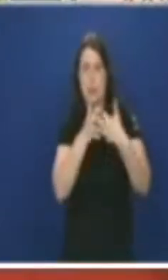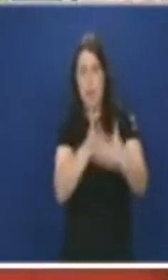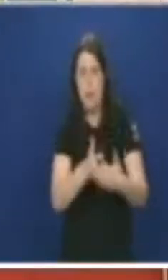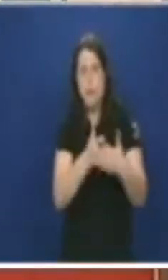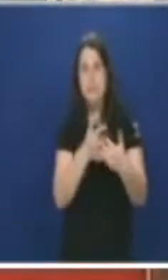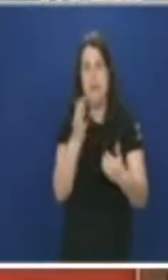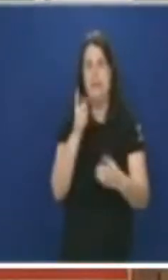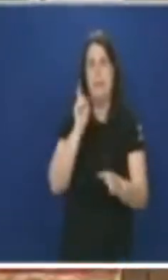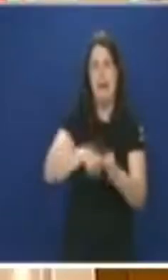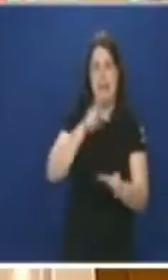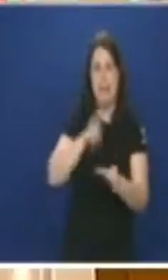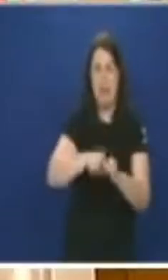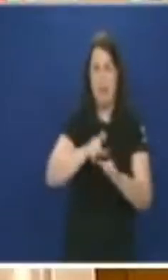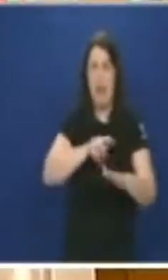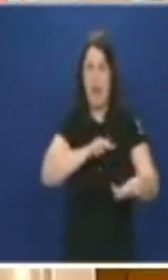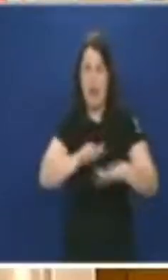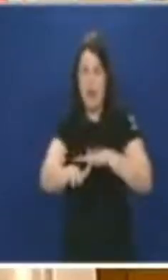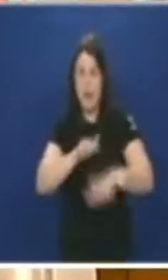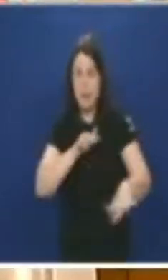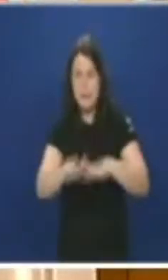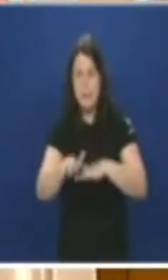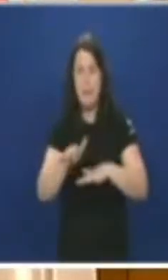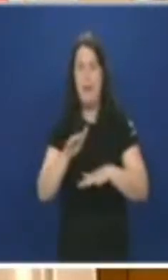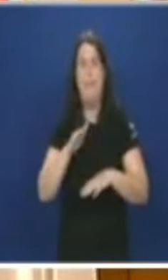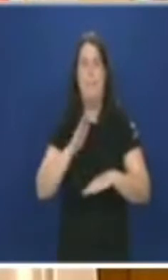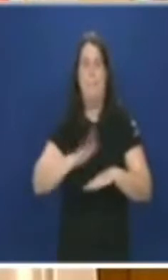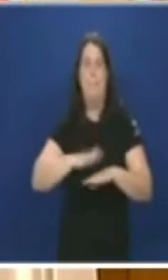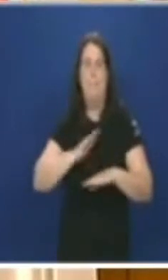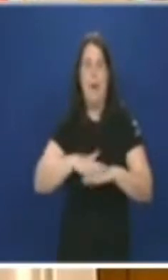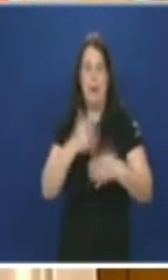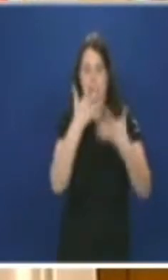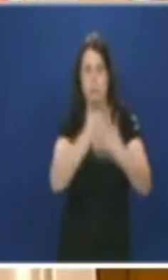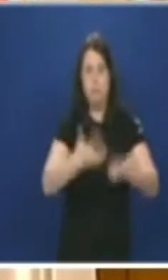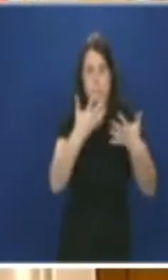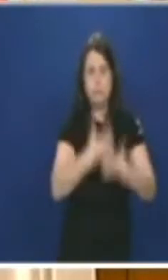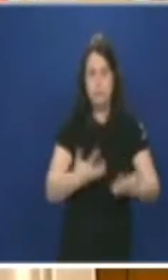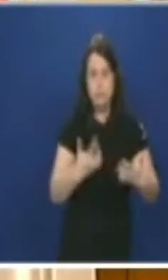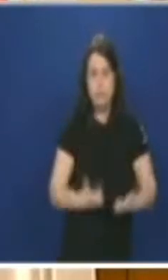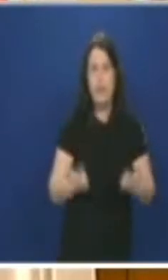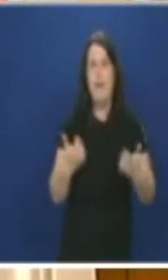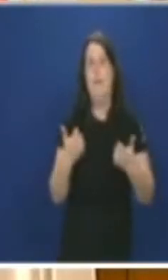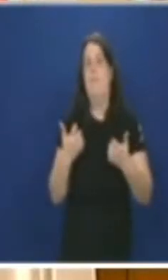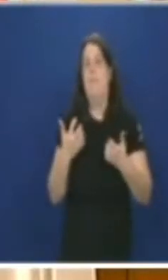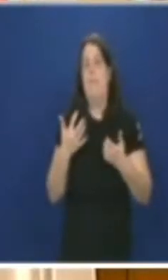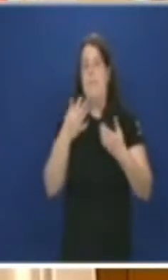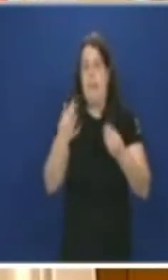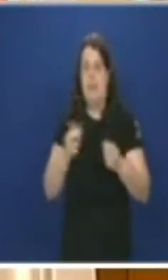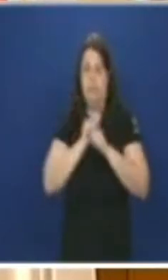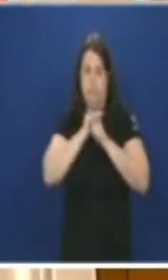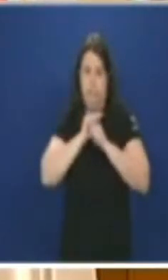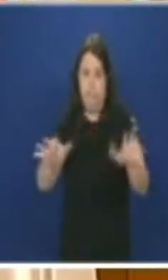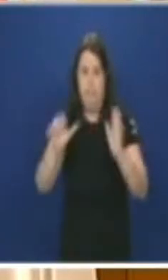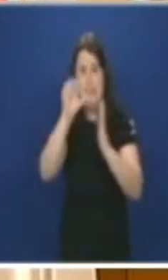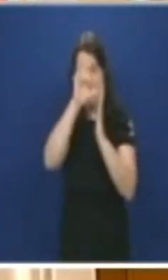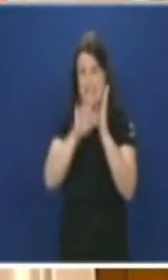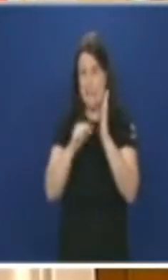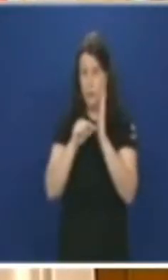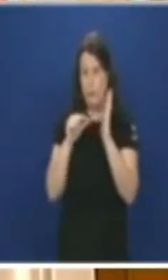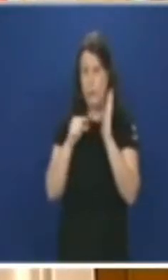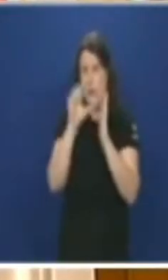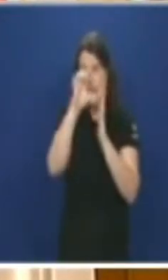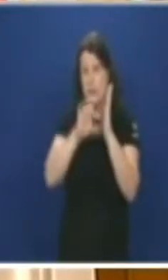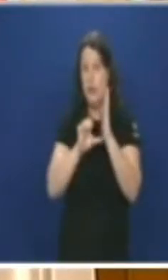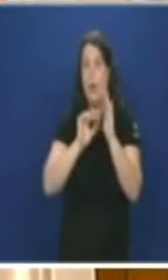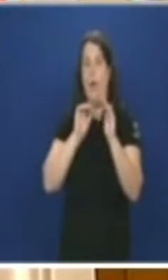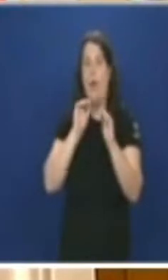participación activa para redactar e promulgar o Estatuto votado e aprobado